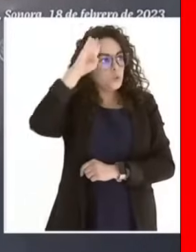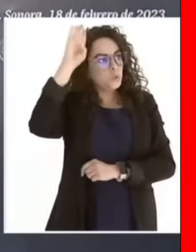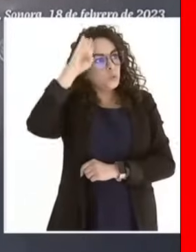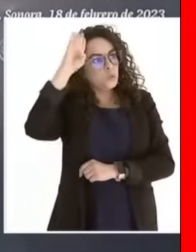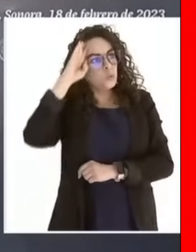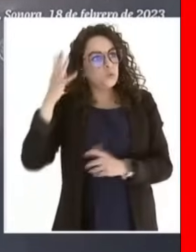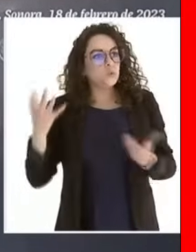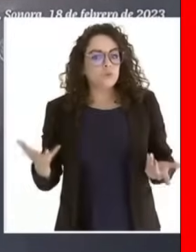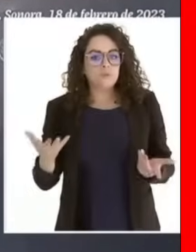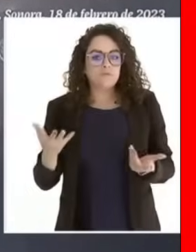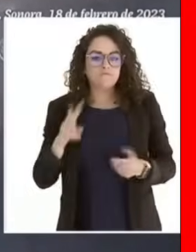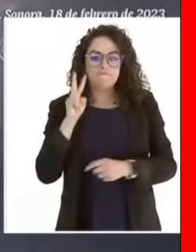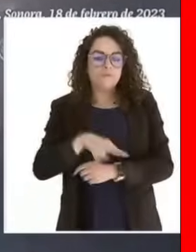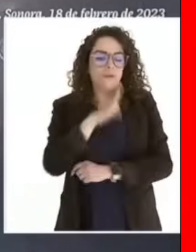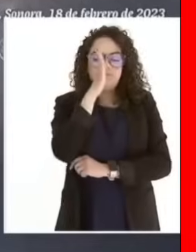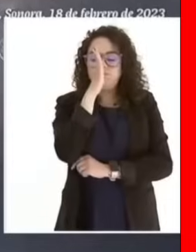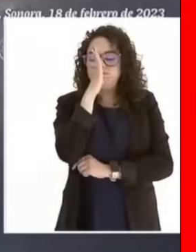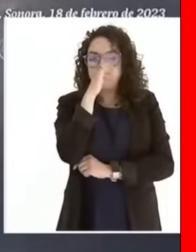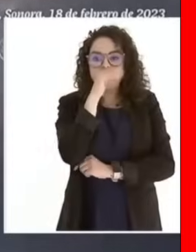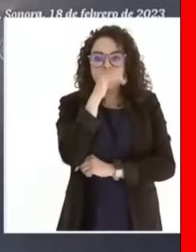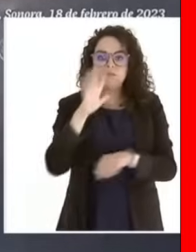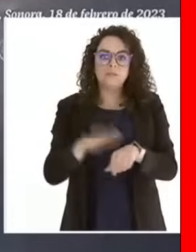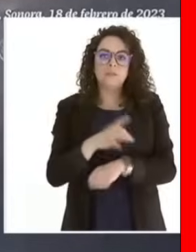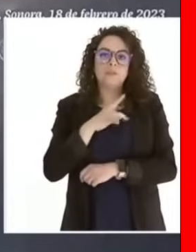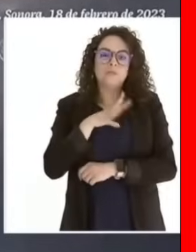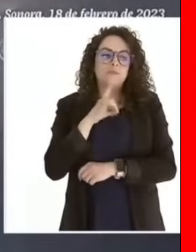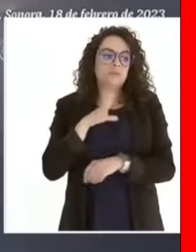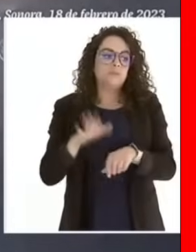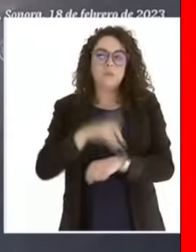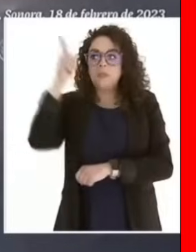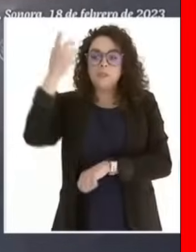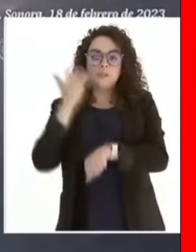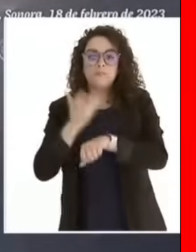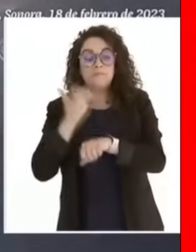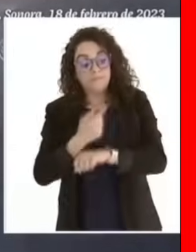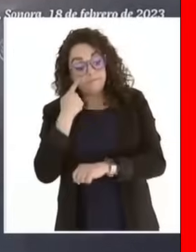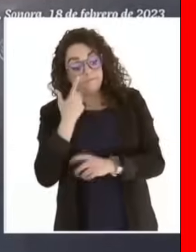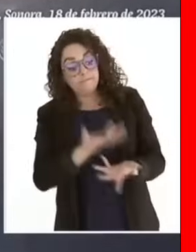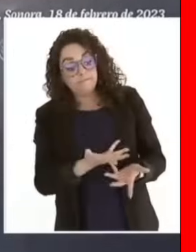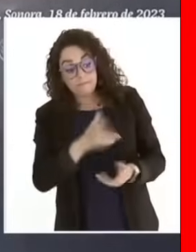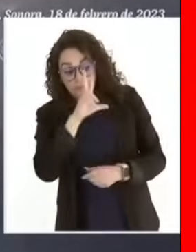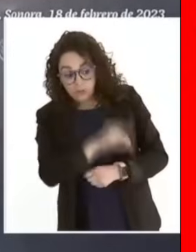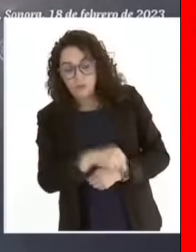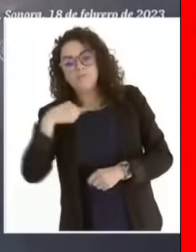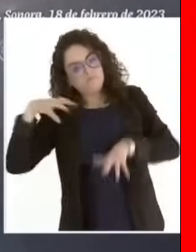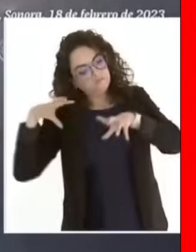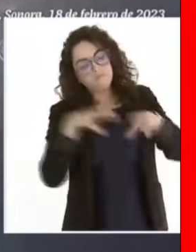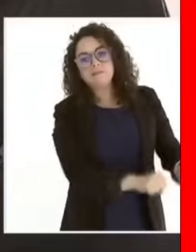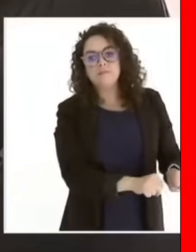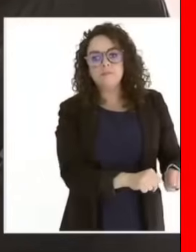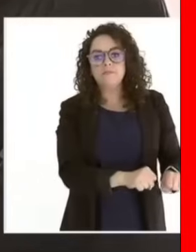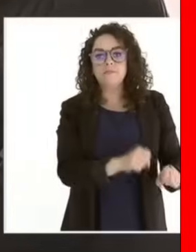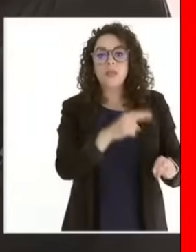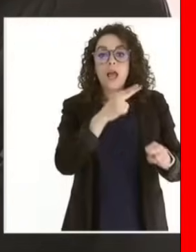no podía porque estaba siempre La amenaza de Invasión hasta que llegó el general